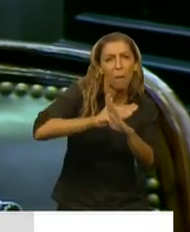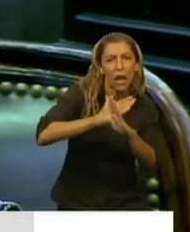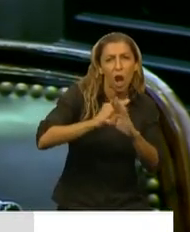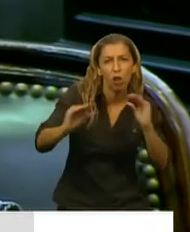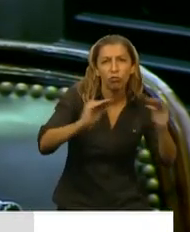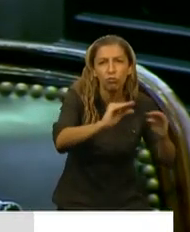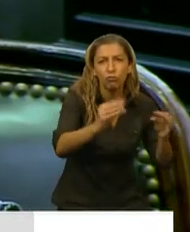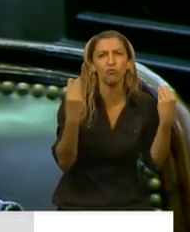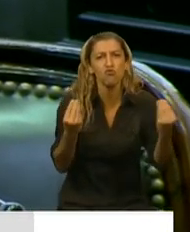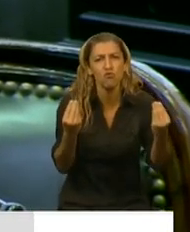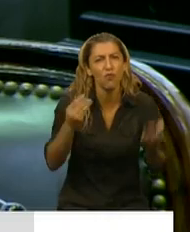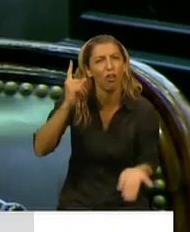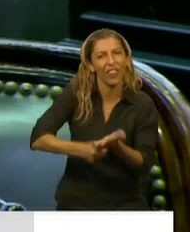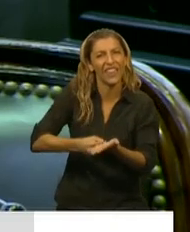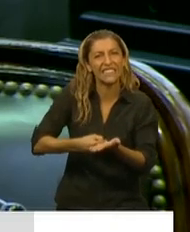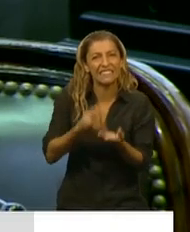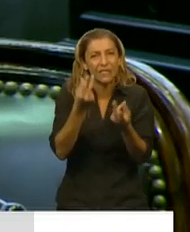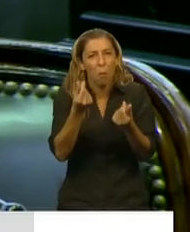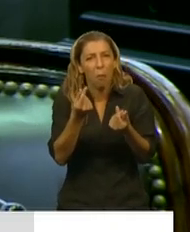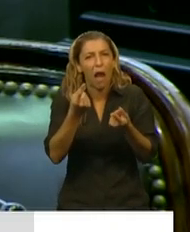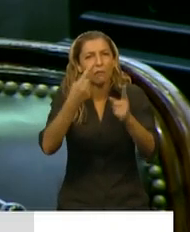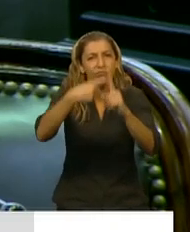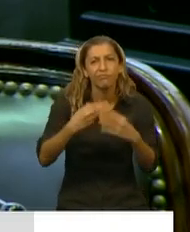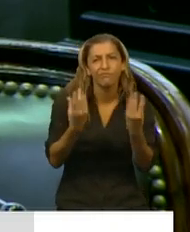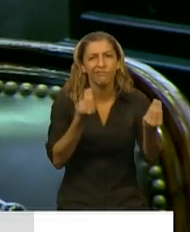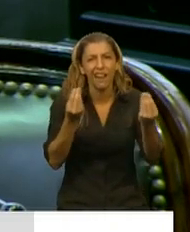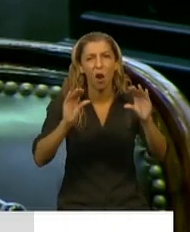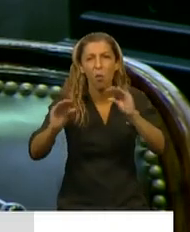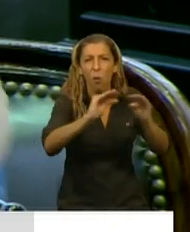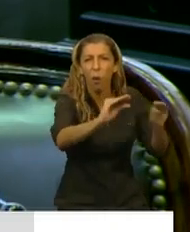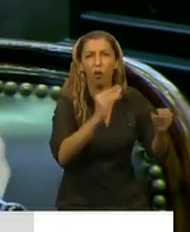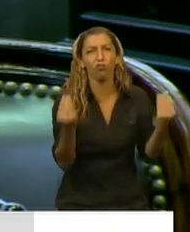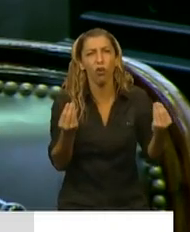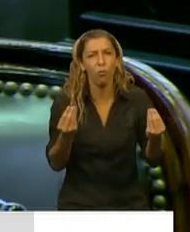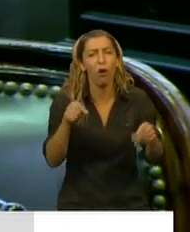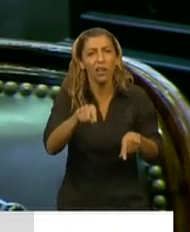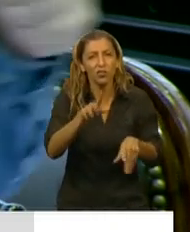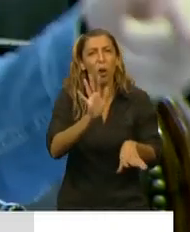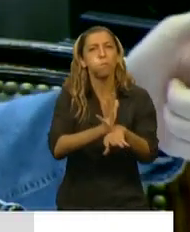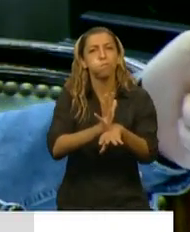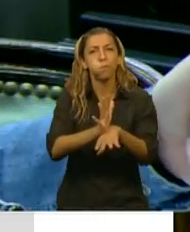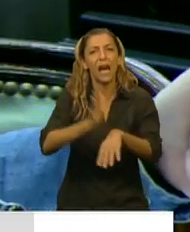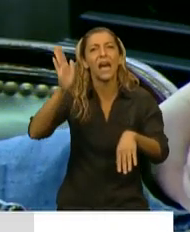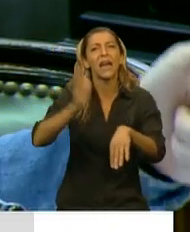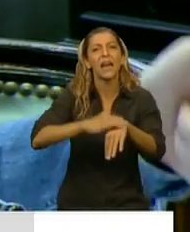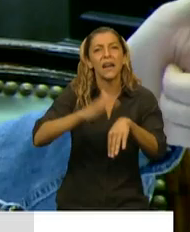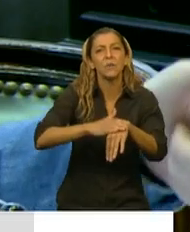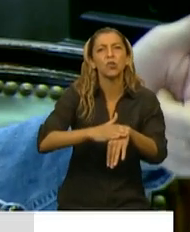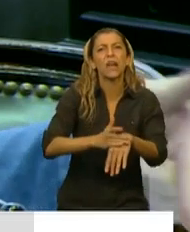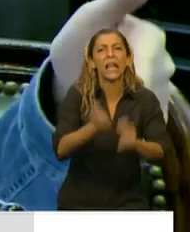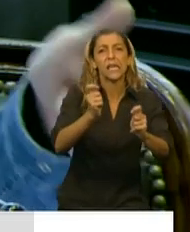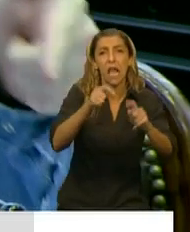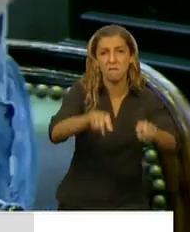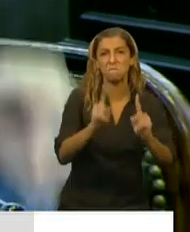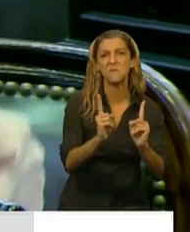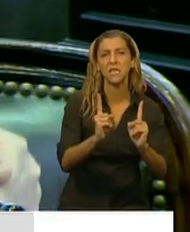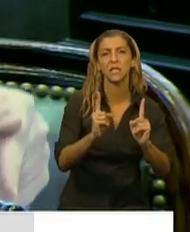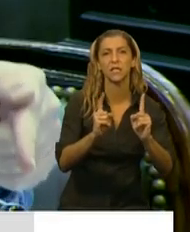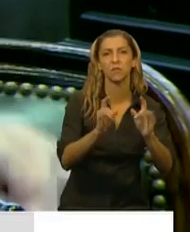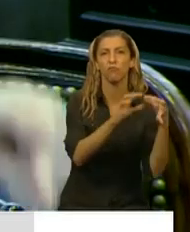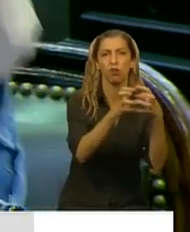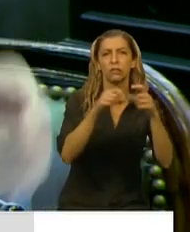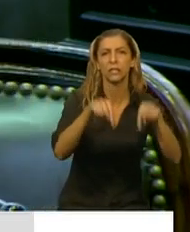necesidad y urgencia y lo hemos confirmado hace pocos días con este nuevo DNU que le da facultades al jefe